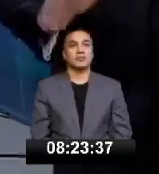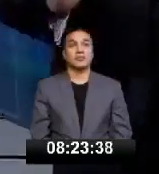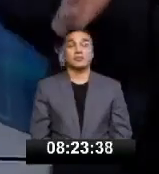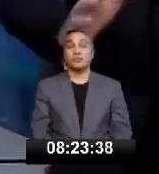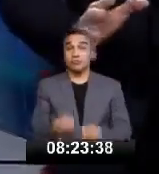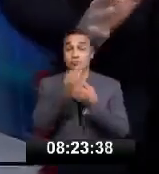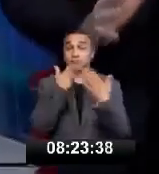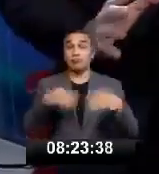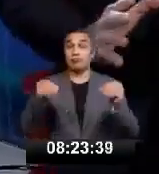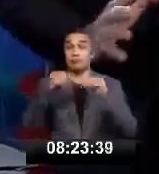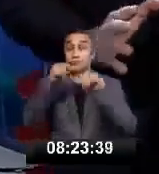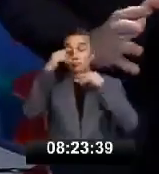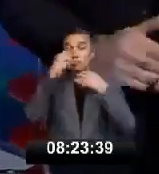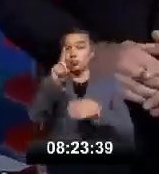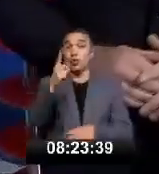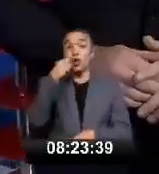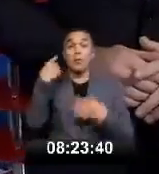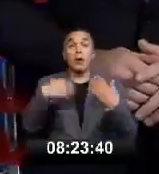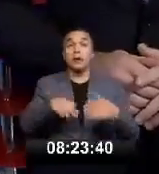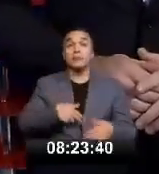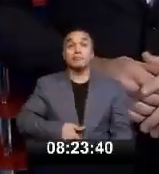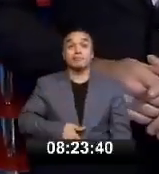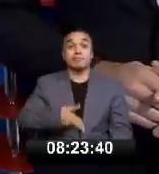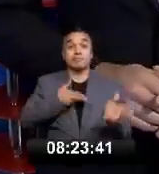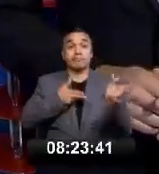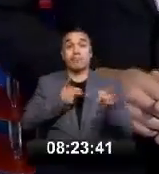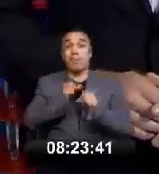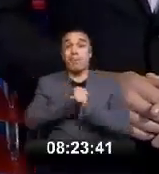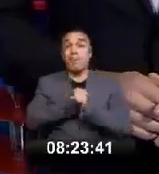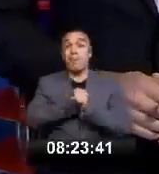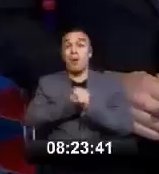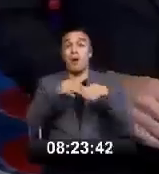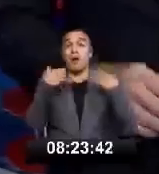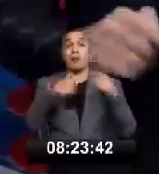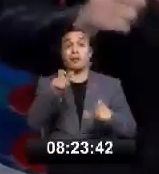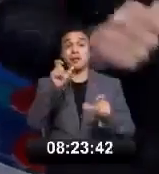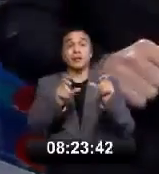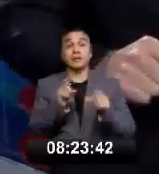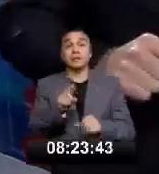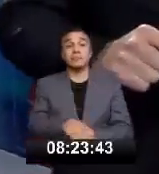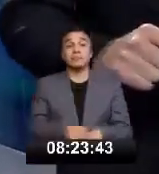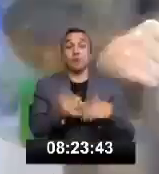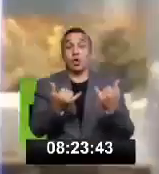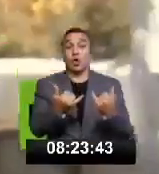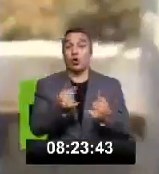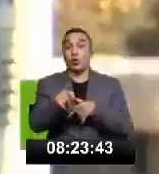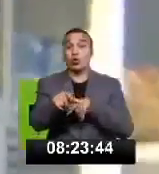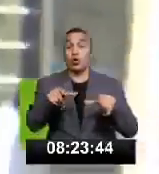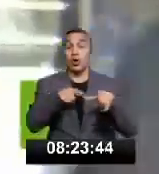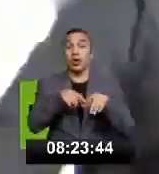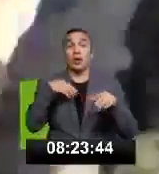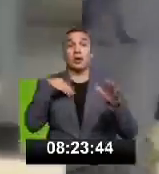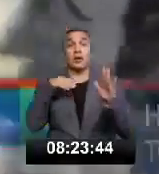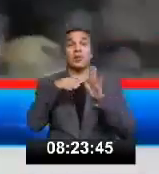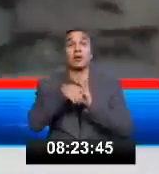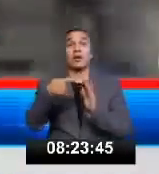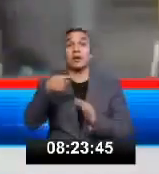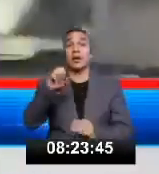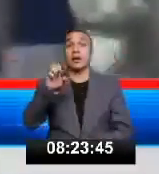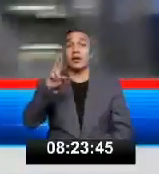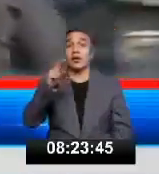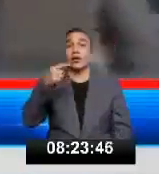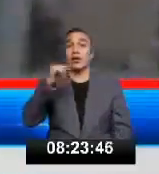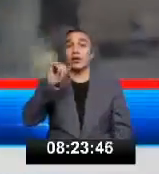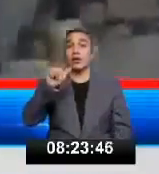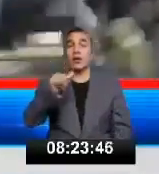Les contamos, más noticias. Un hombre armado con un fusil y una granada ha tomado rehenes hoy en una sucursal del Banco de Georgia en el centro de la